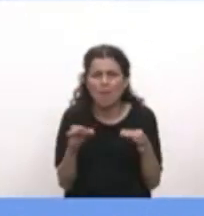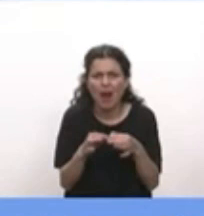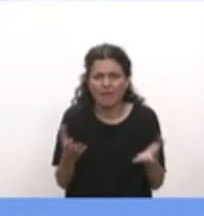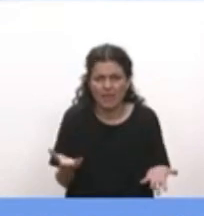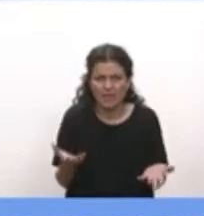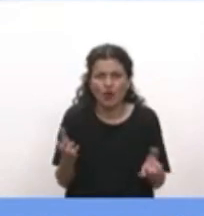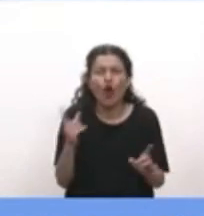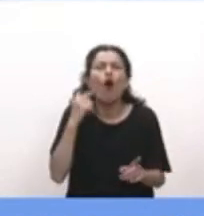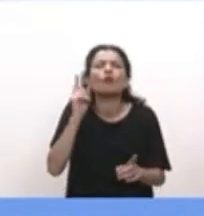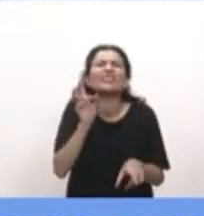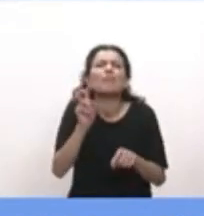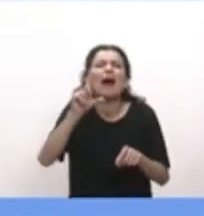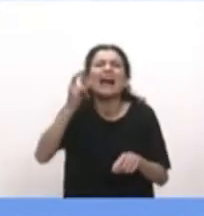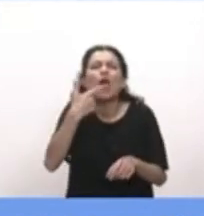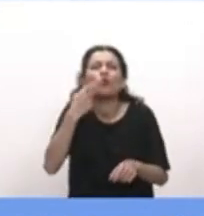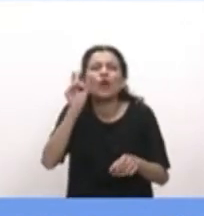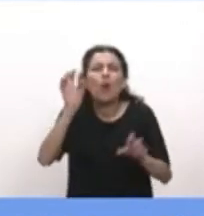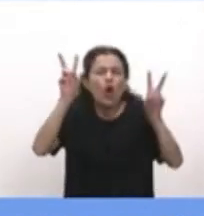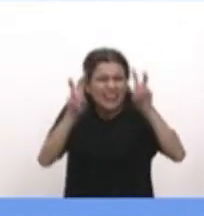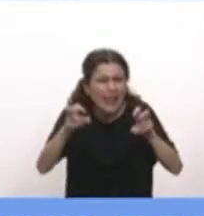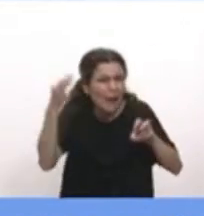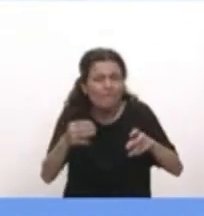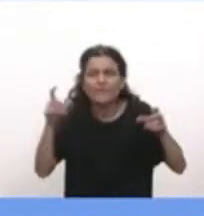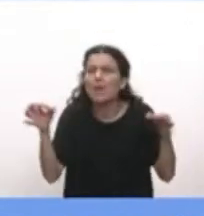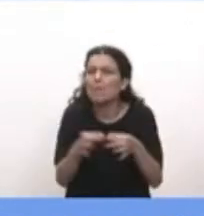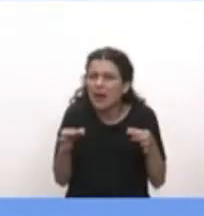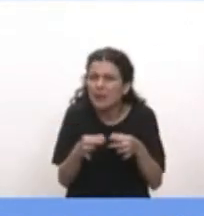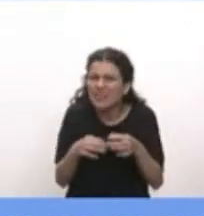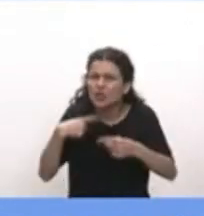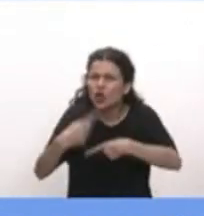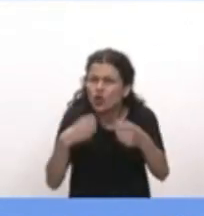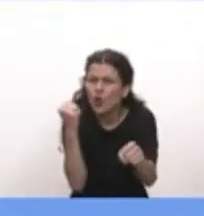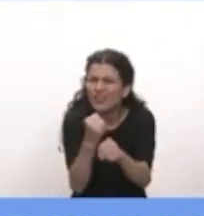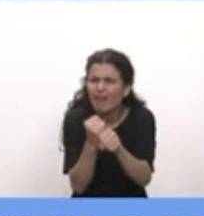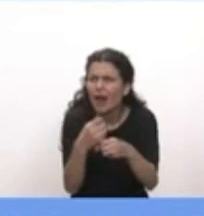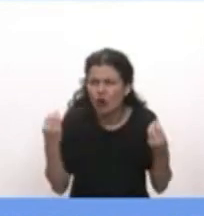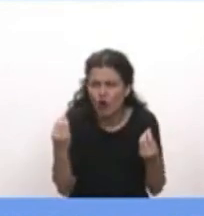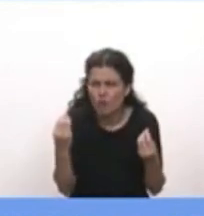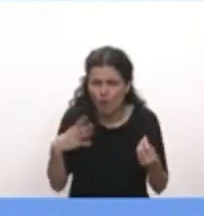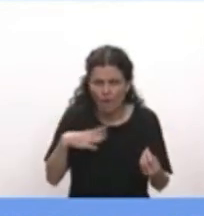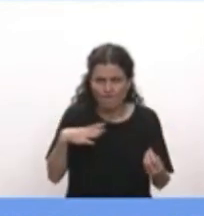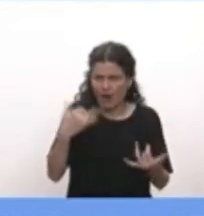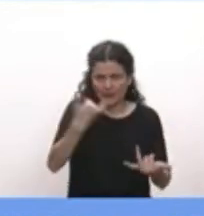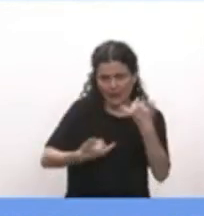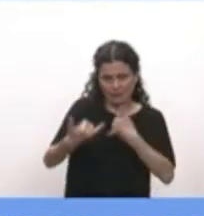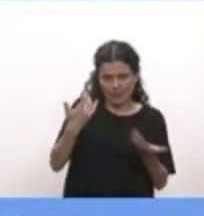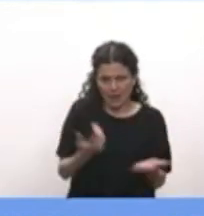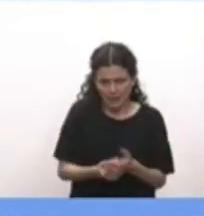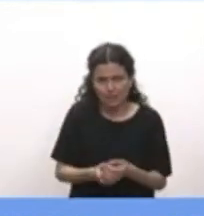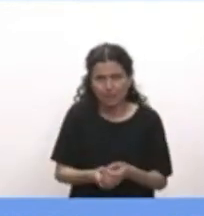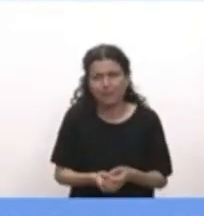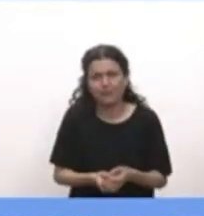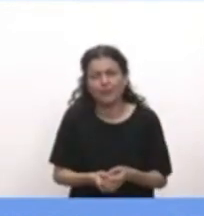causa Malvinas? Lo sabíamos en otros gobiernos, fuimos coherentes en otros gobiernos, sobre todo en